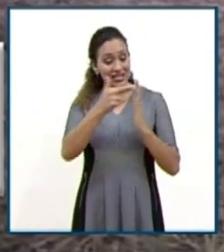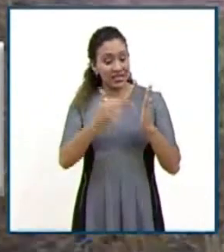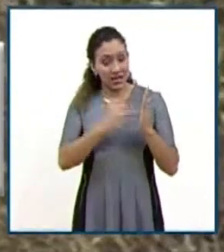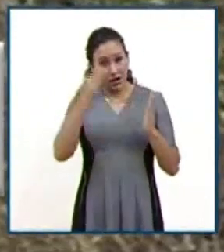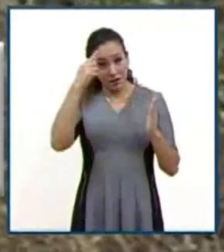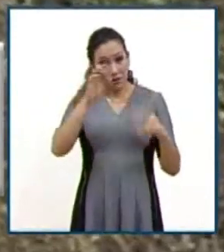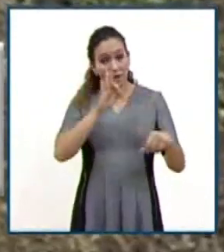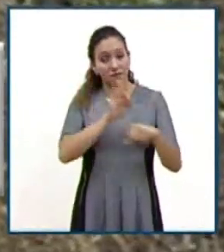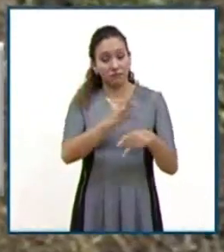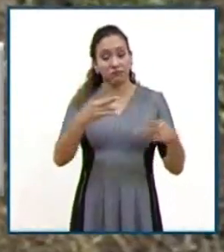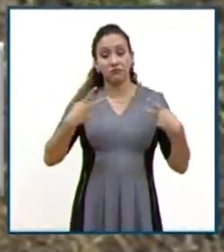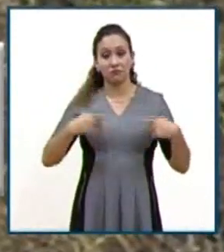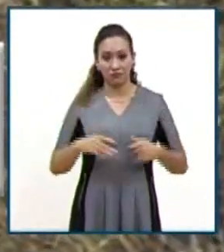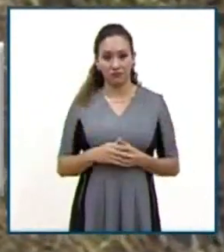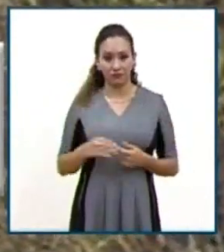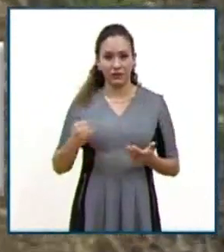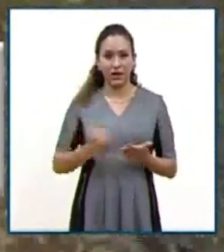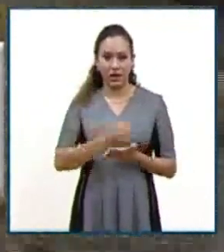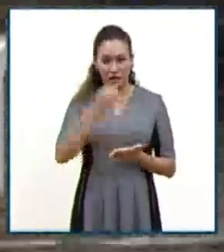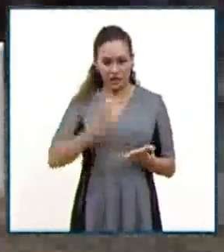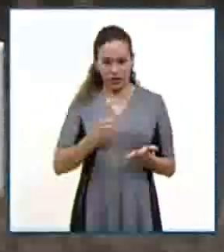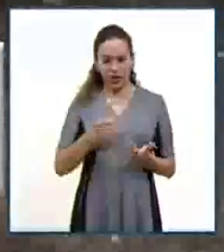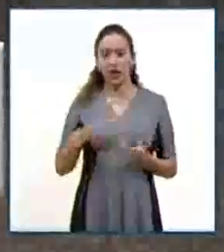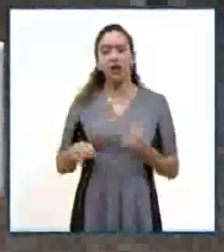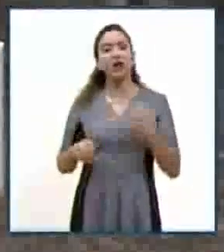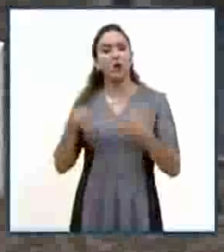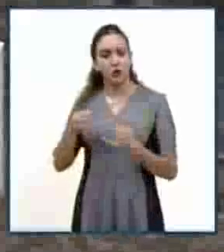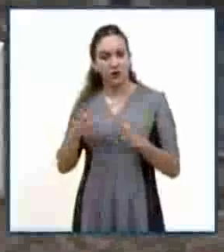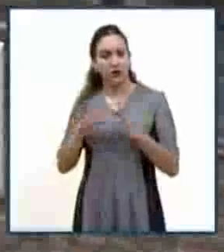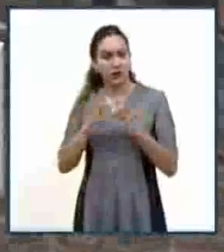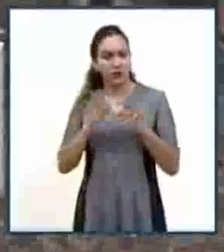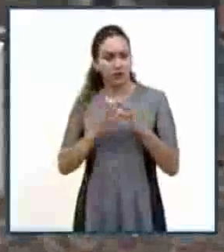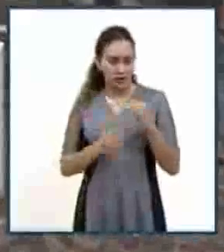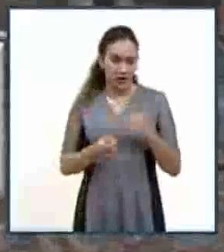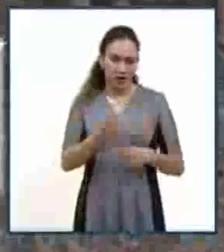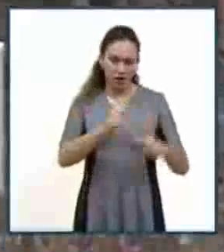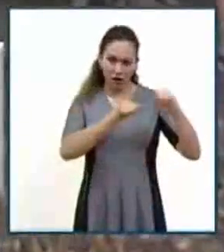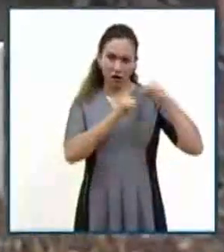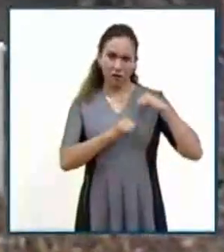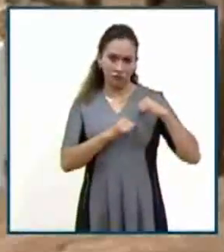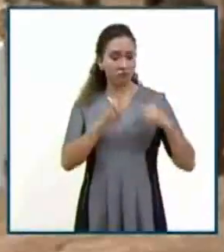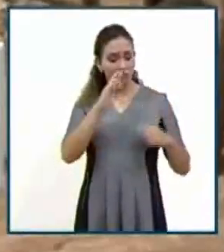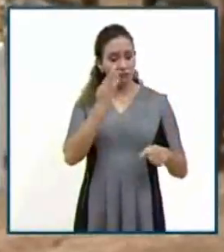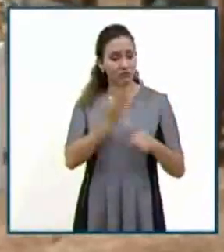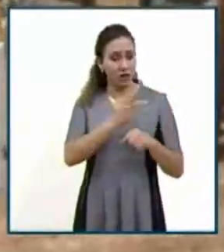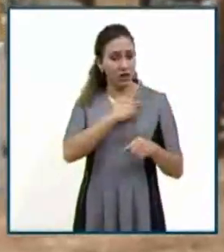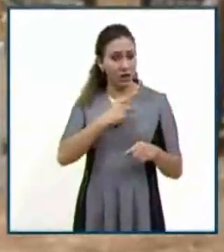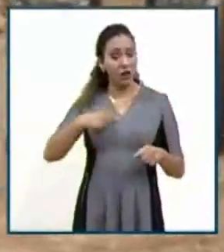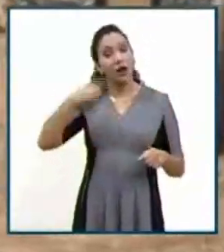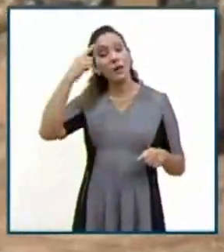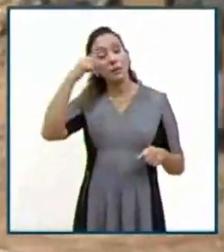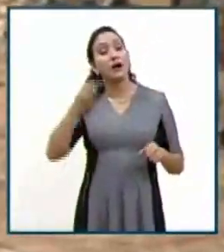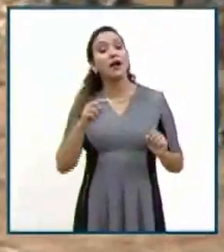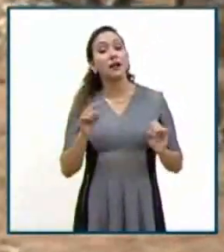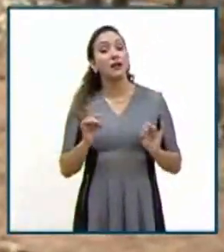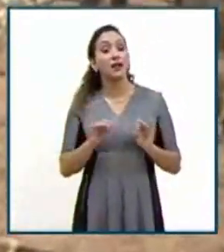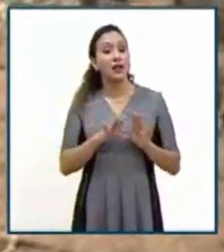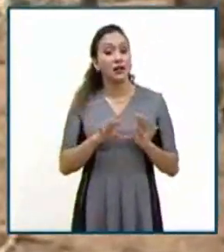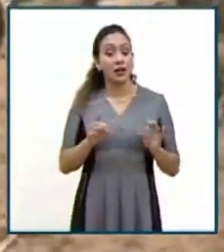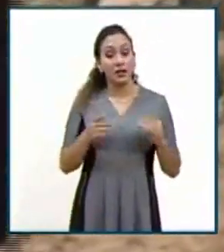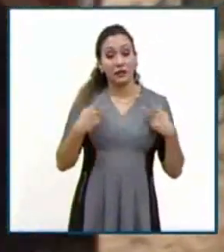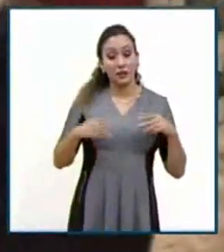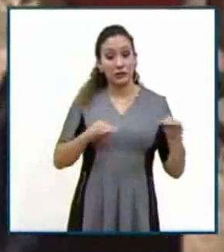concurren, dijo, virtudes evidentes, probidad sin fisura, independencia e imparcialidad, gran desafío